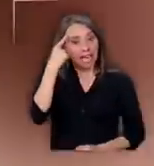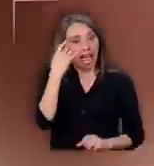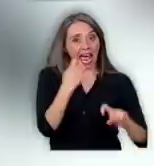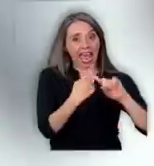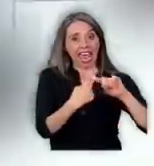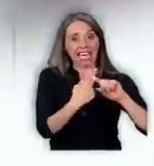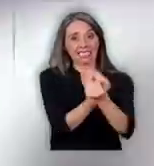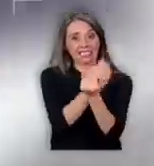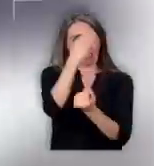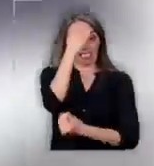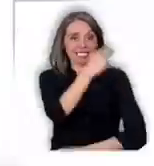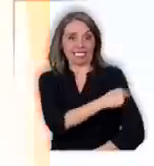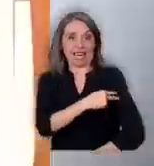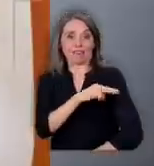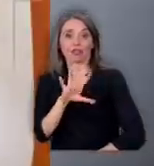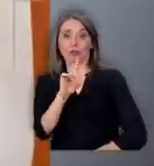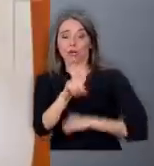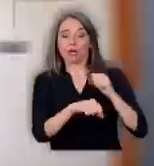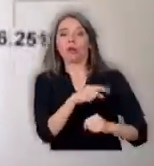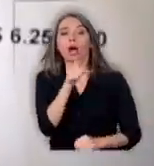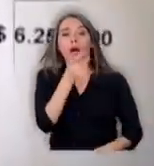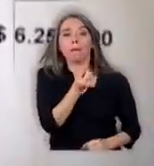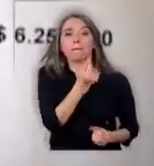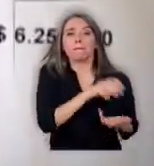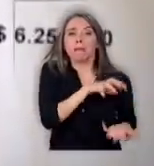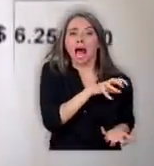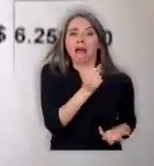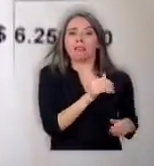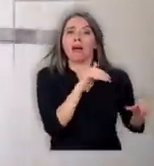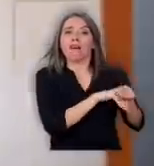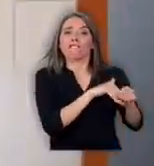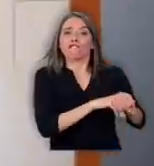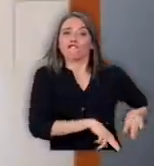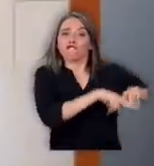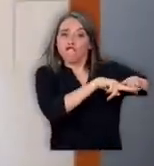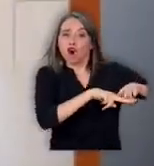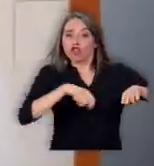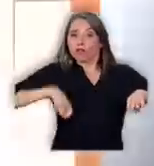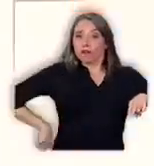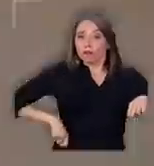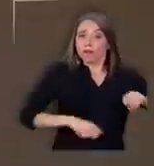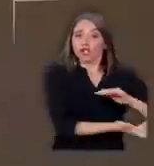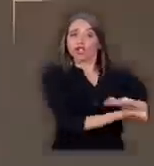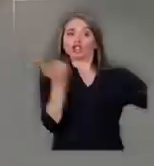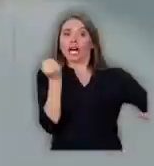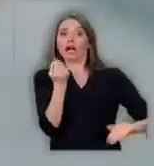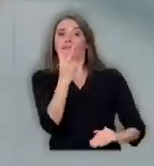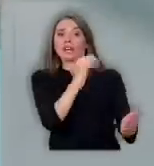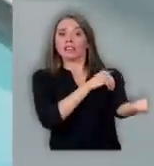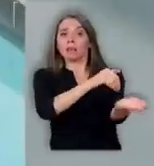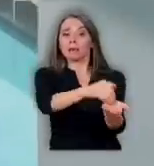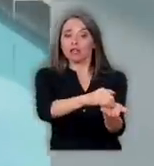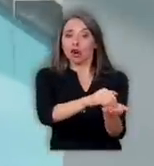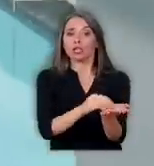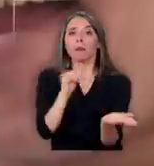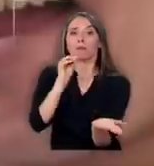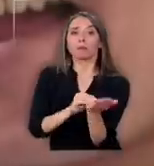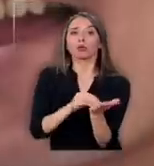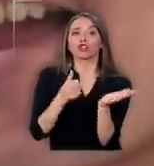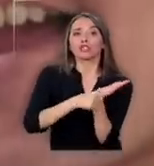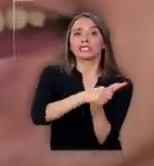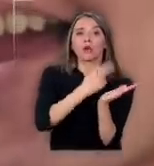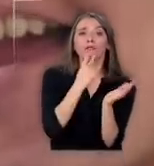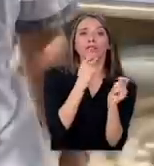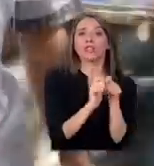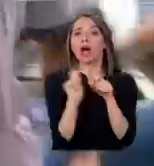ex sargento de 51 años. ¿Por qué sacó todo su fondo de retiro, más de 20 millones? Porque puso como beneficiario de un seguro